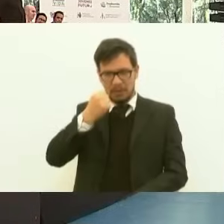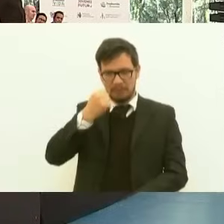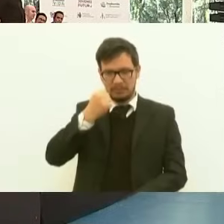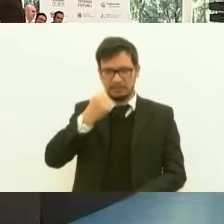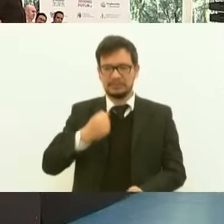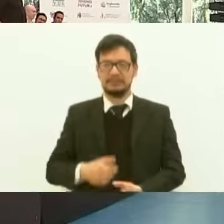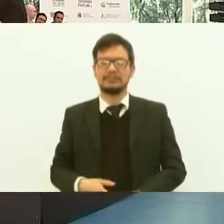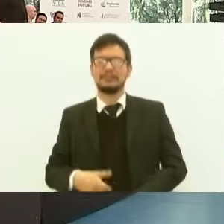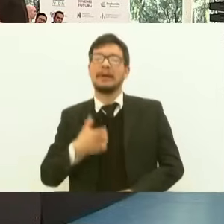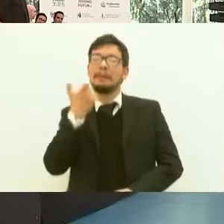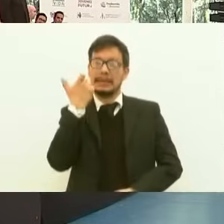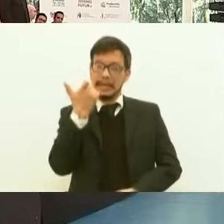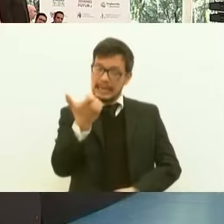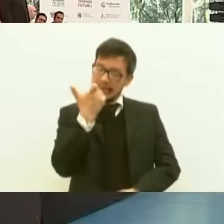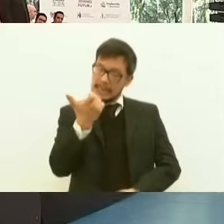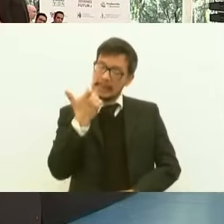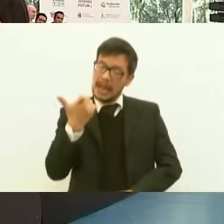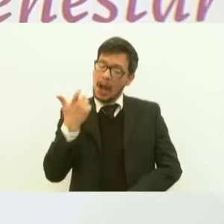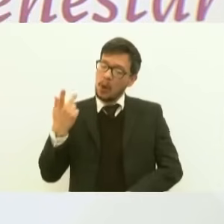Dinero que es del pueblo.